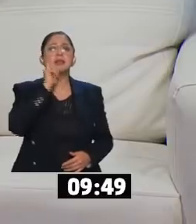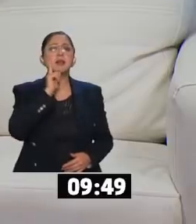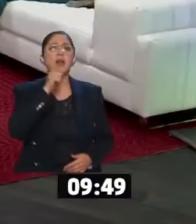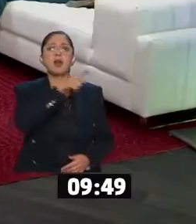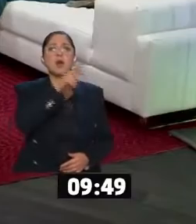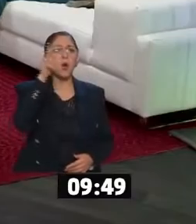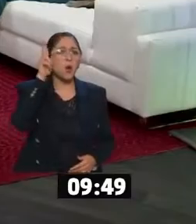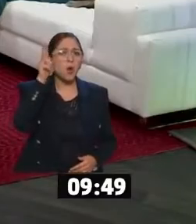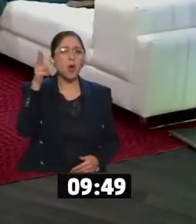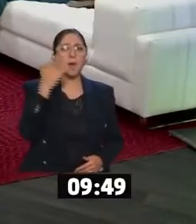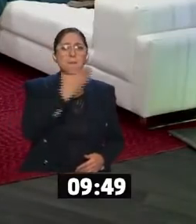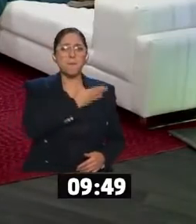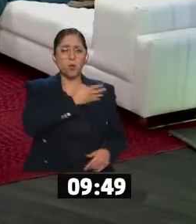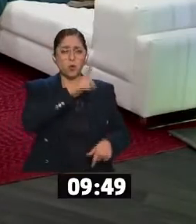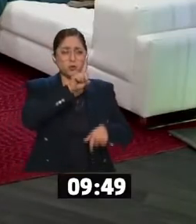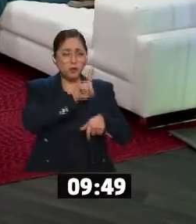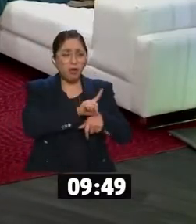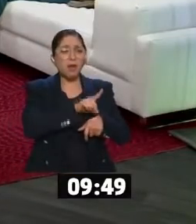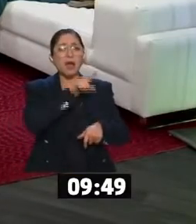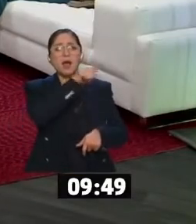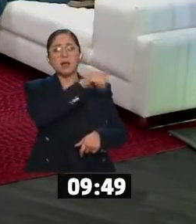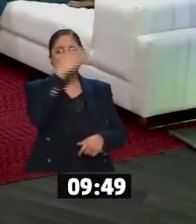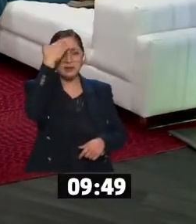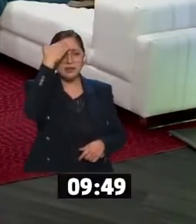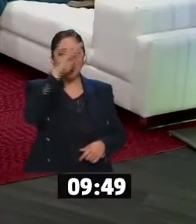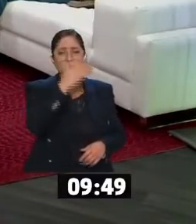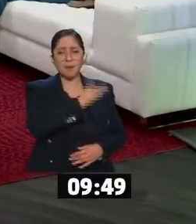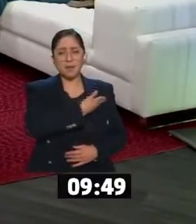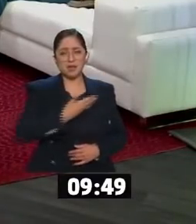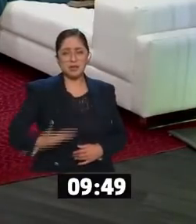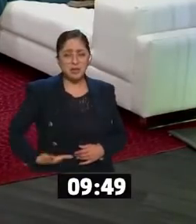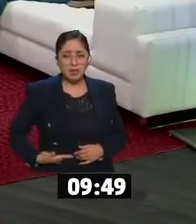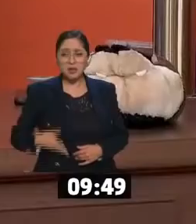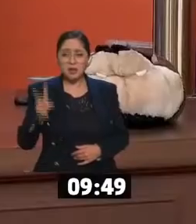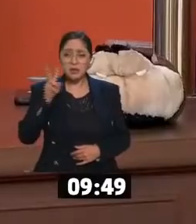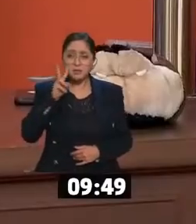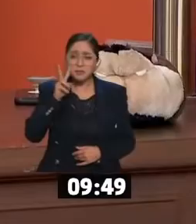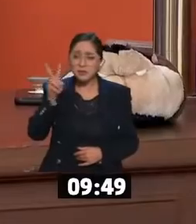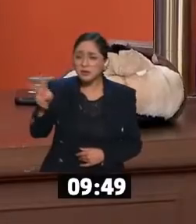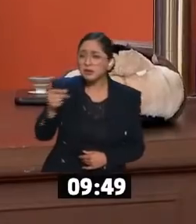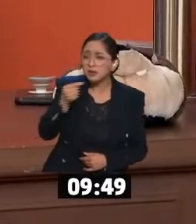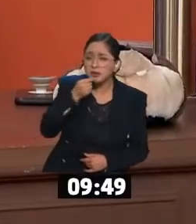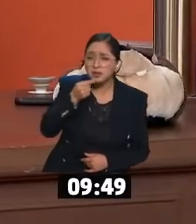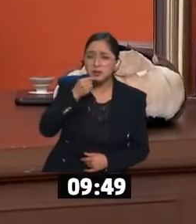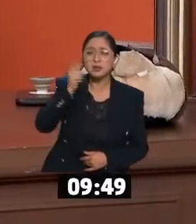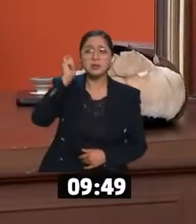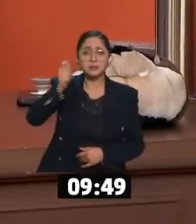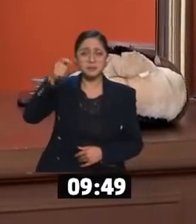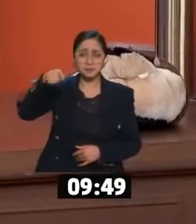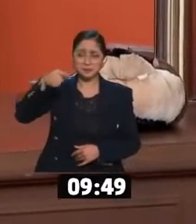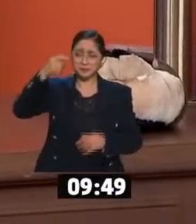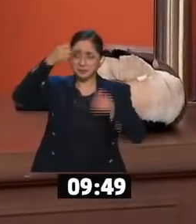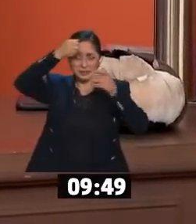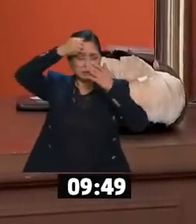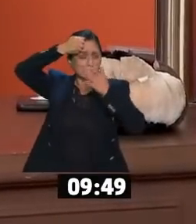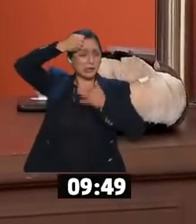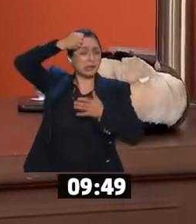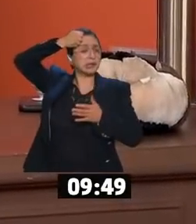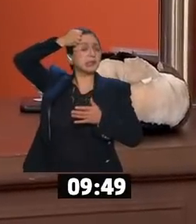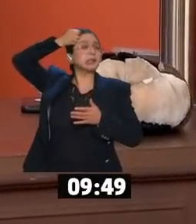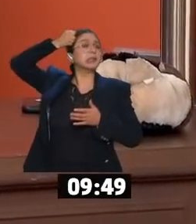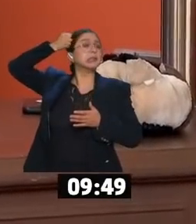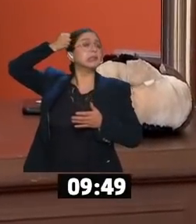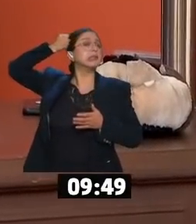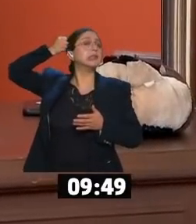Una alumnita que Sí. se ve que a la pobre la peinaron desde anoche como congelación. Sí, que tiene que ir sonriendo así.